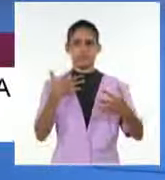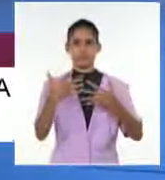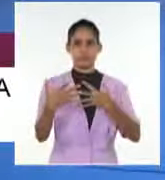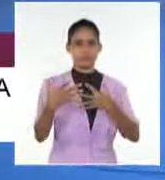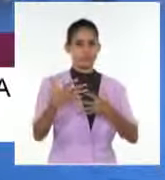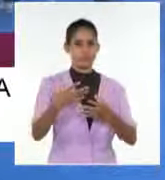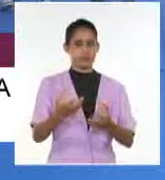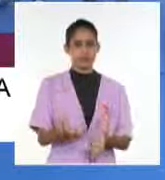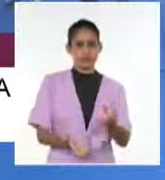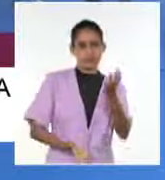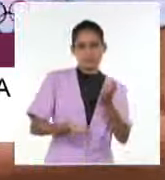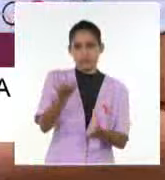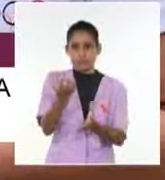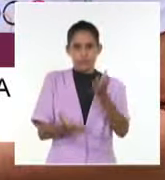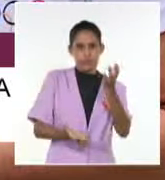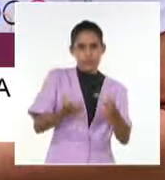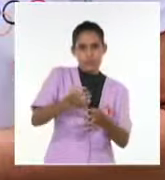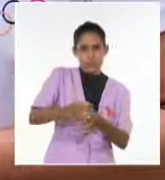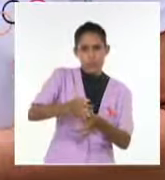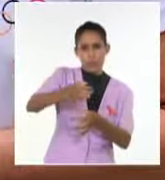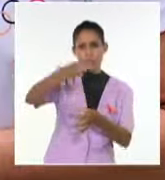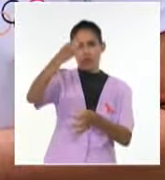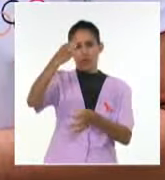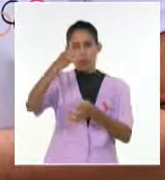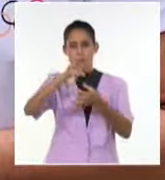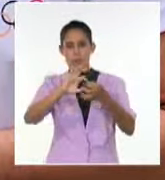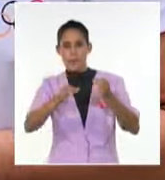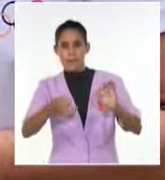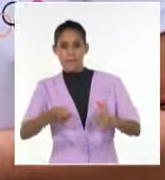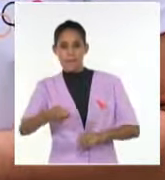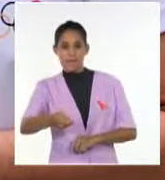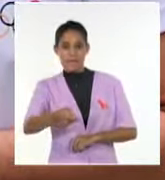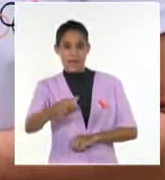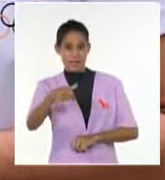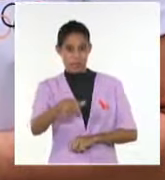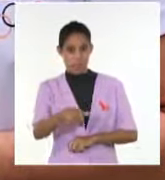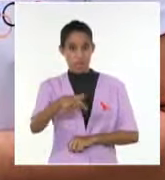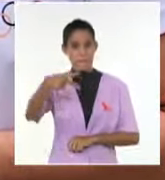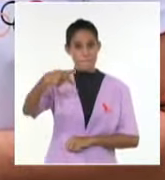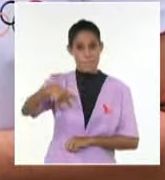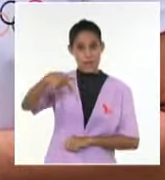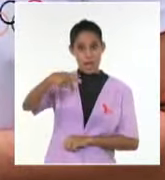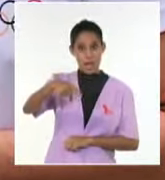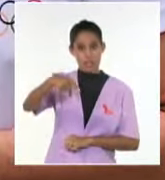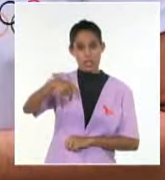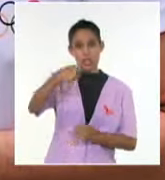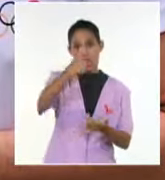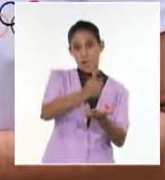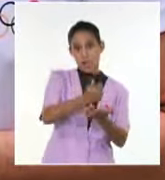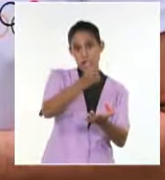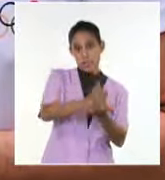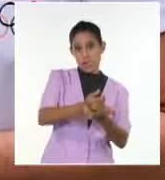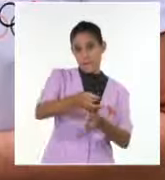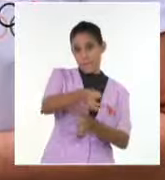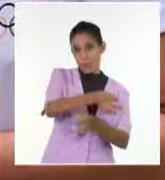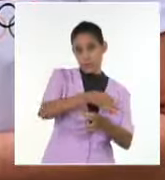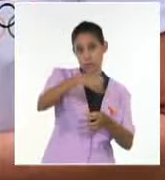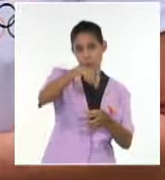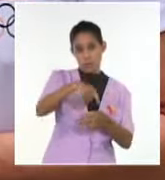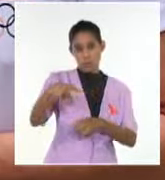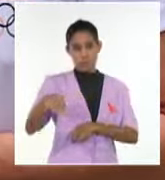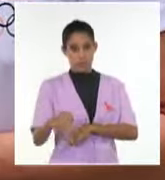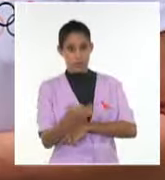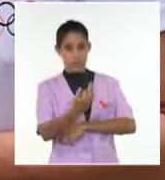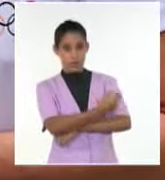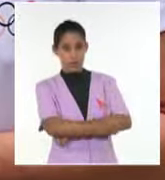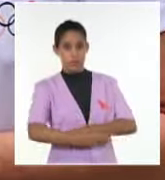olímpica, camino a París. Estamos a 25 kilómetros aproximadamente de París aquí en Tremblay, pero no obstante, no